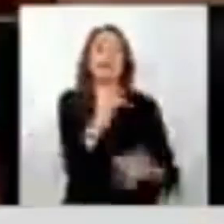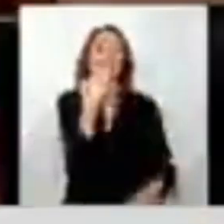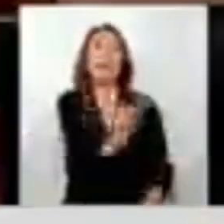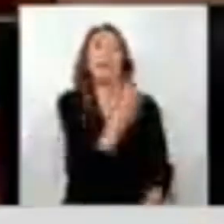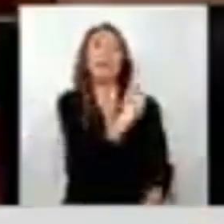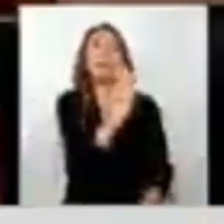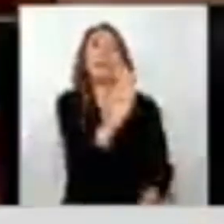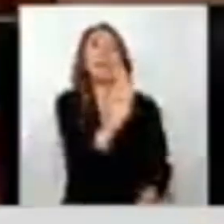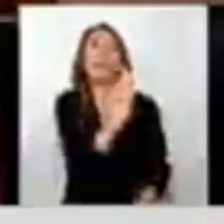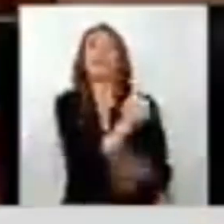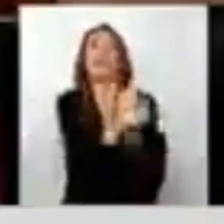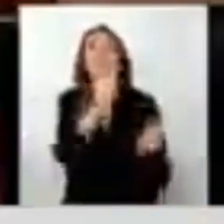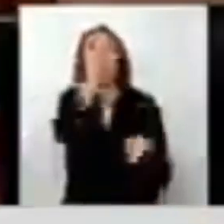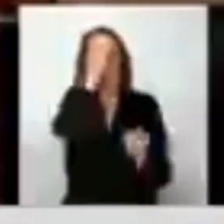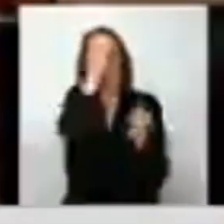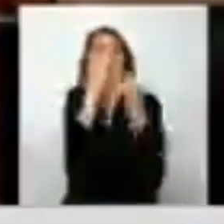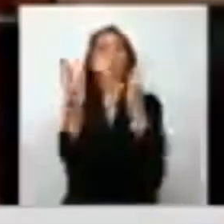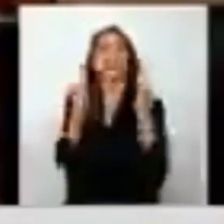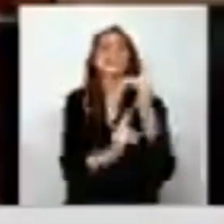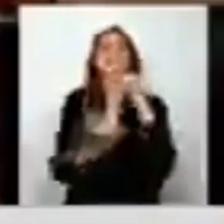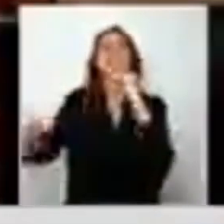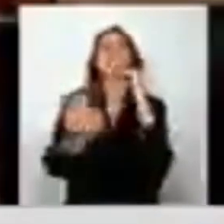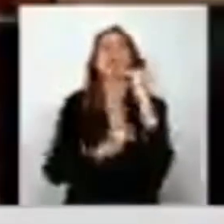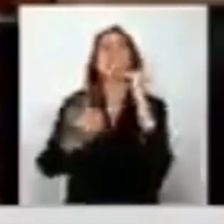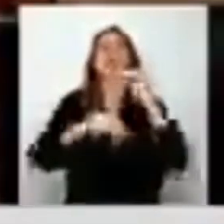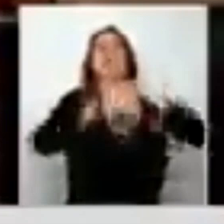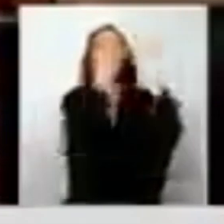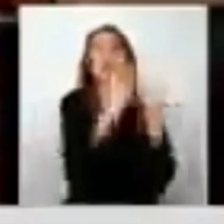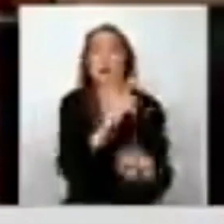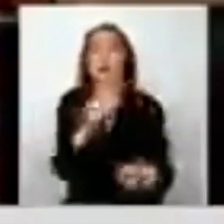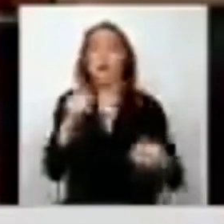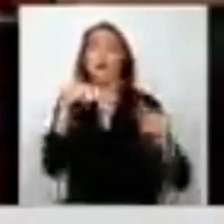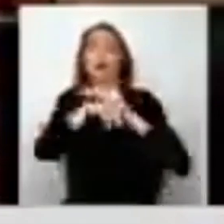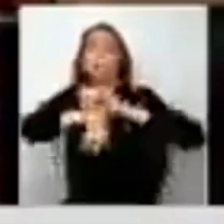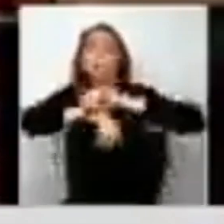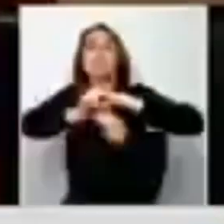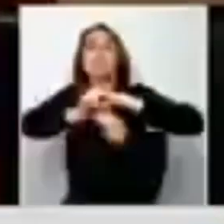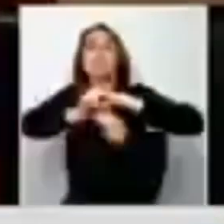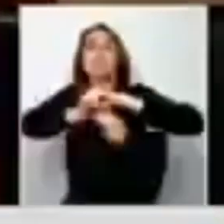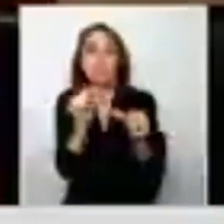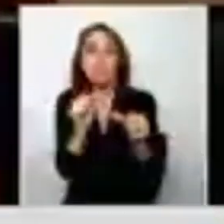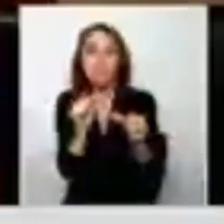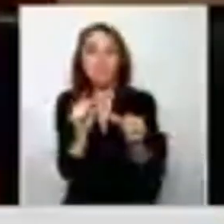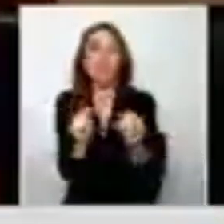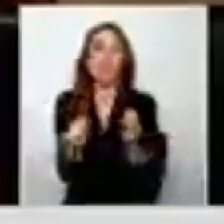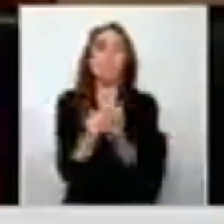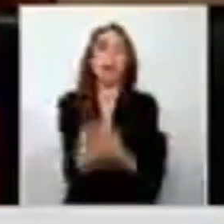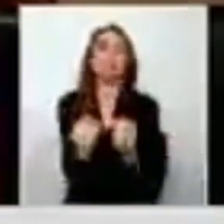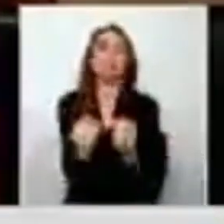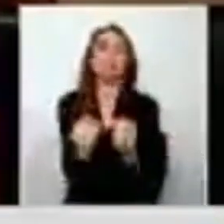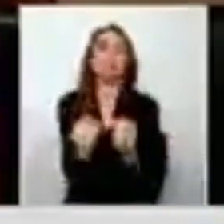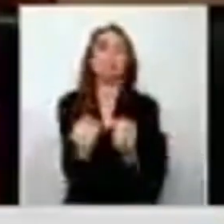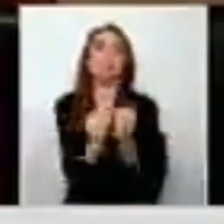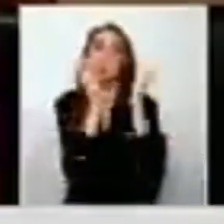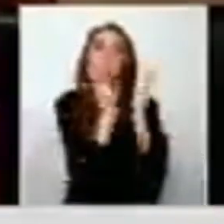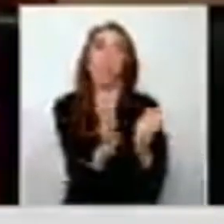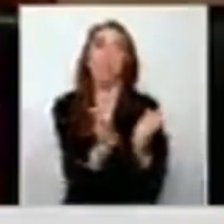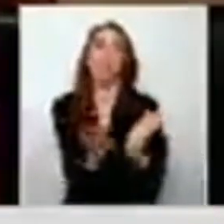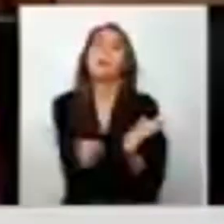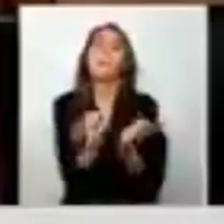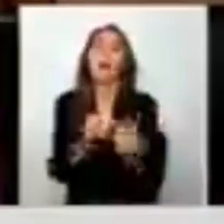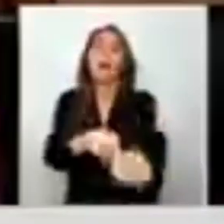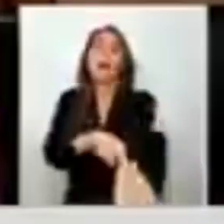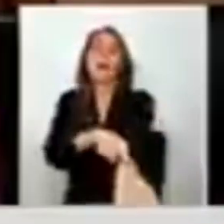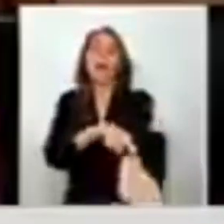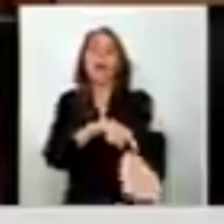puede salir el domingo. Tiene que tener una prisión preventiva más gravosa, más larga. Porque ellos,